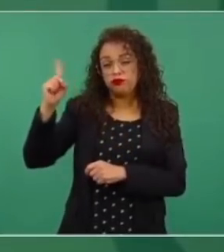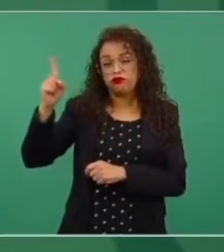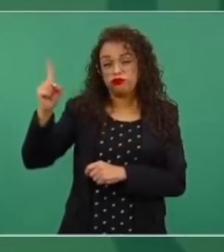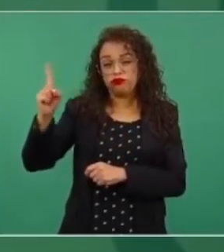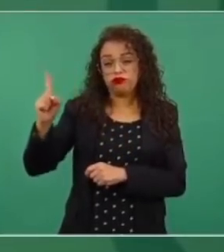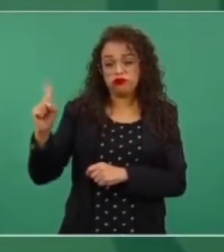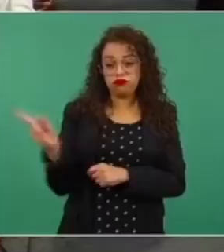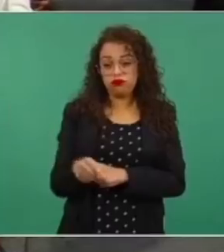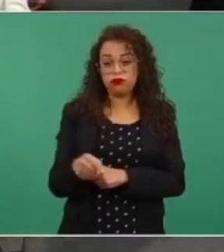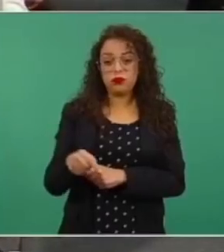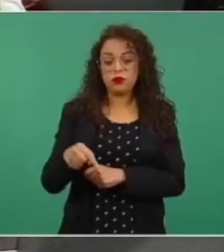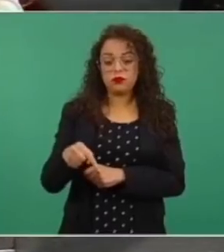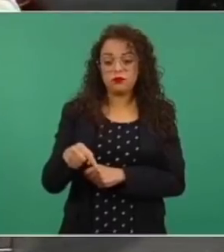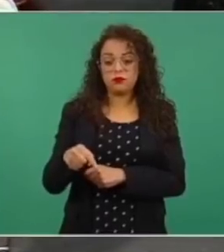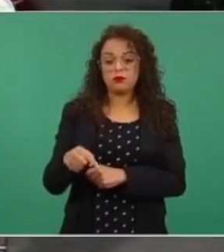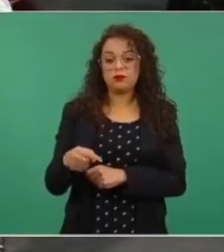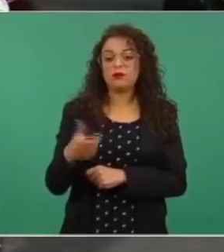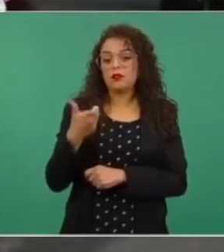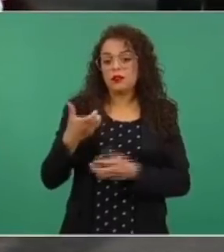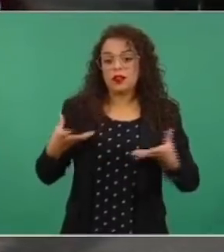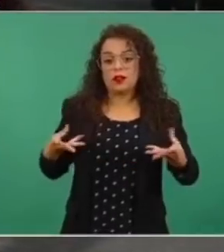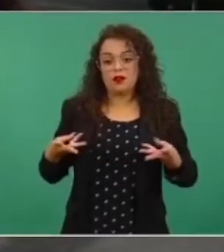el gasto en pasaje,